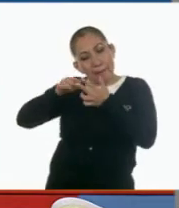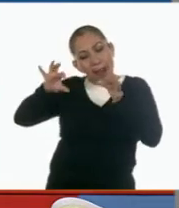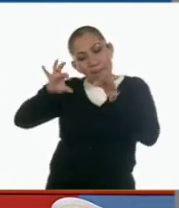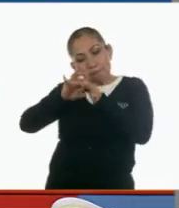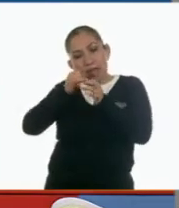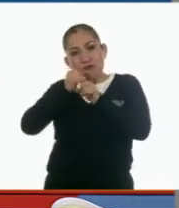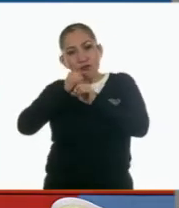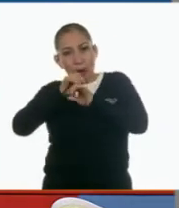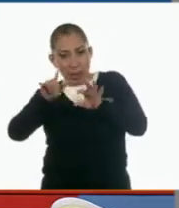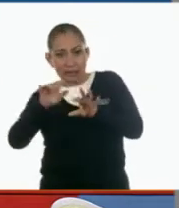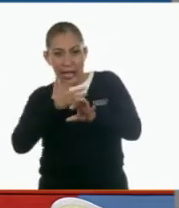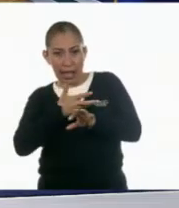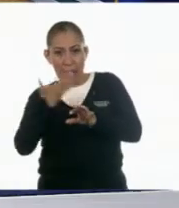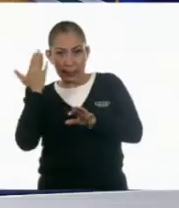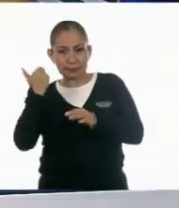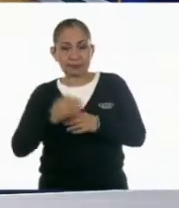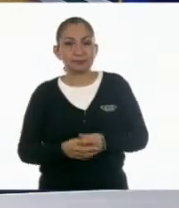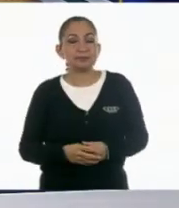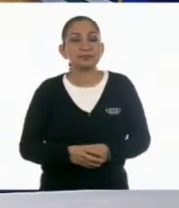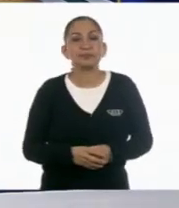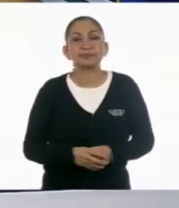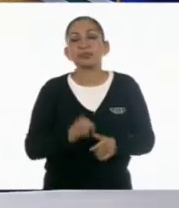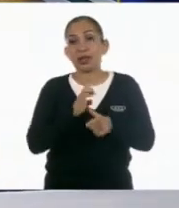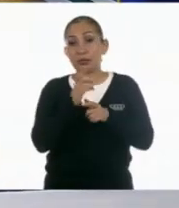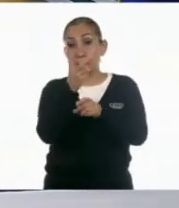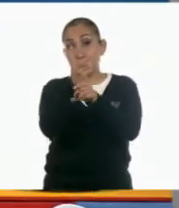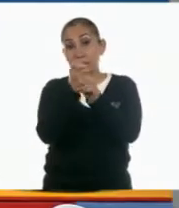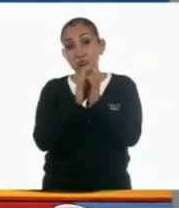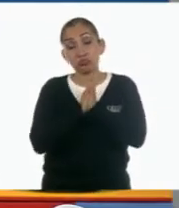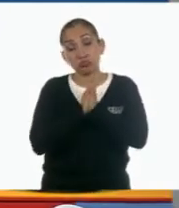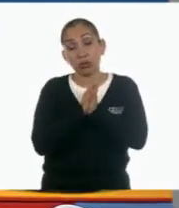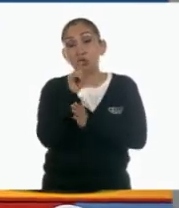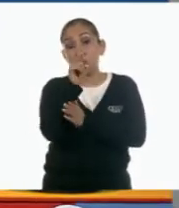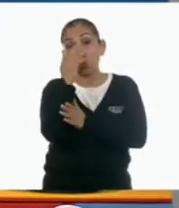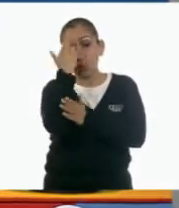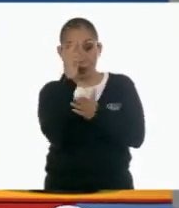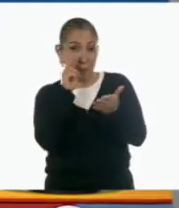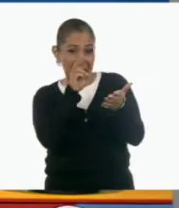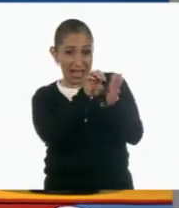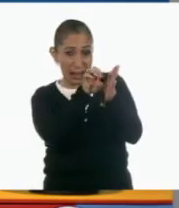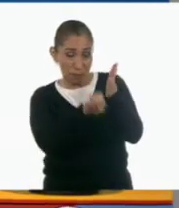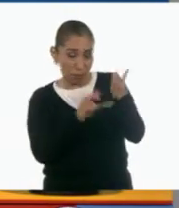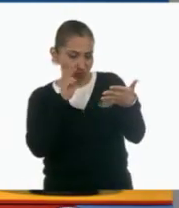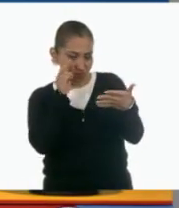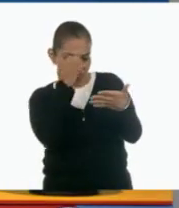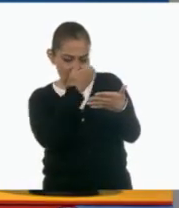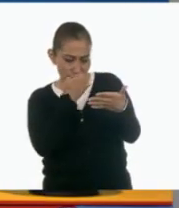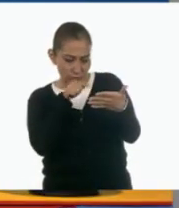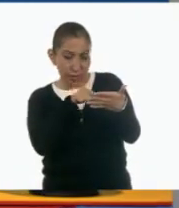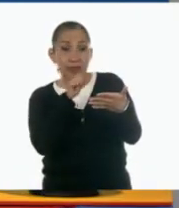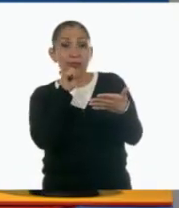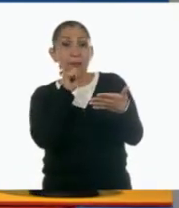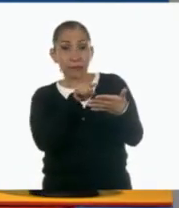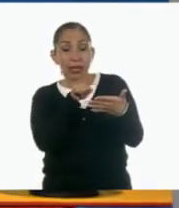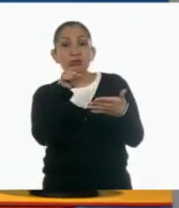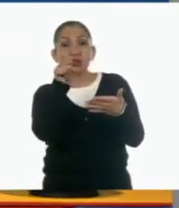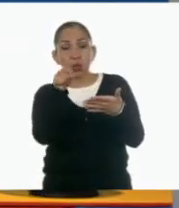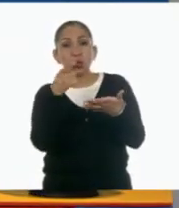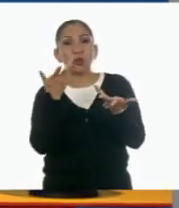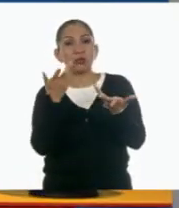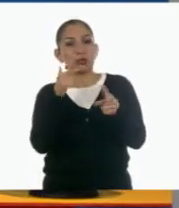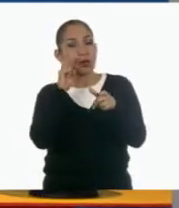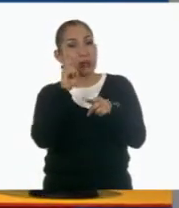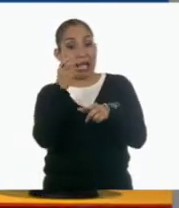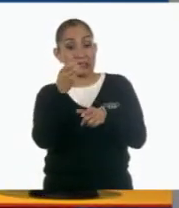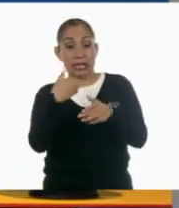la información que ya tienes. Entonces, la invitación es a que revises estos ejemplos y que también nos sigas a lo